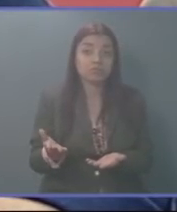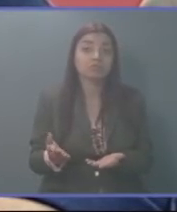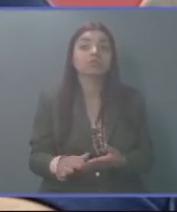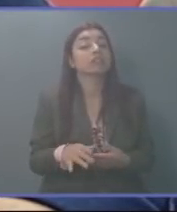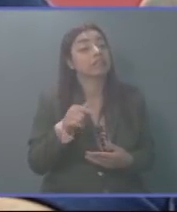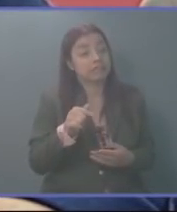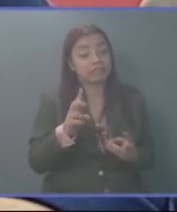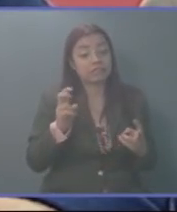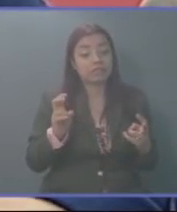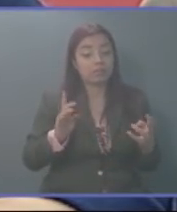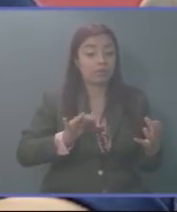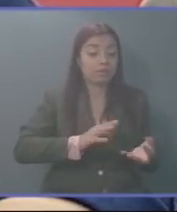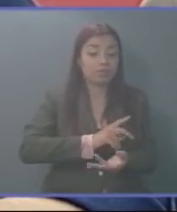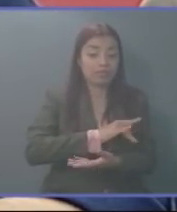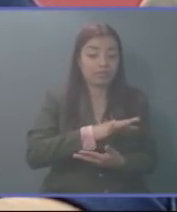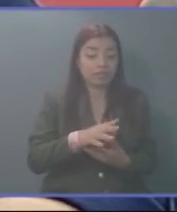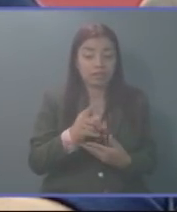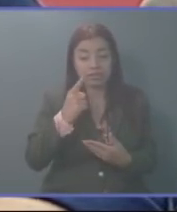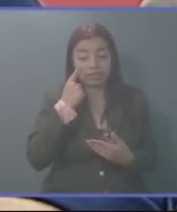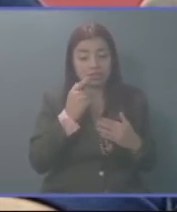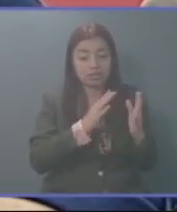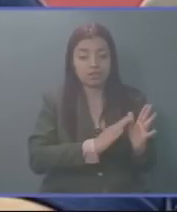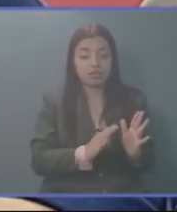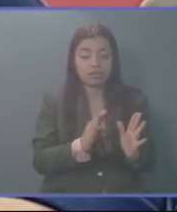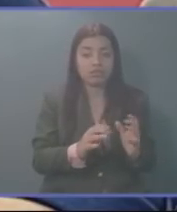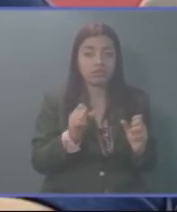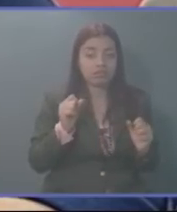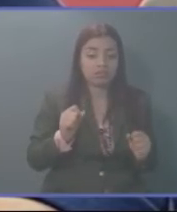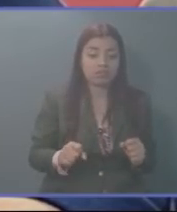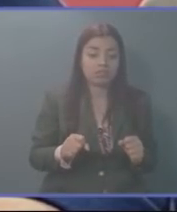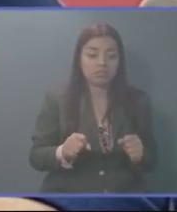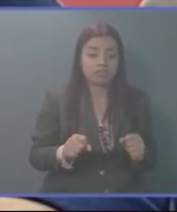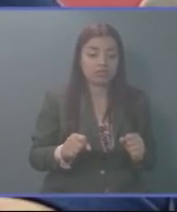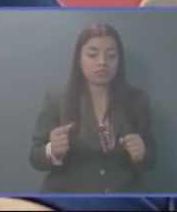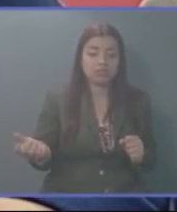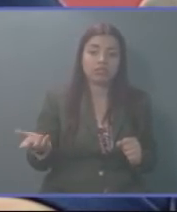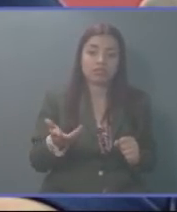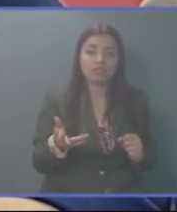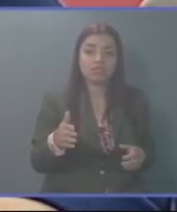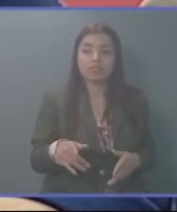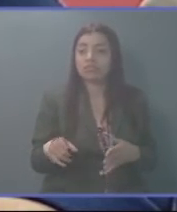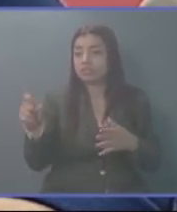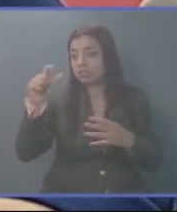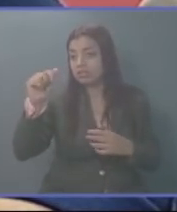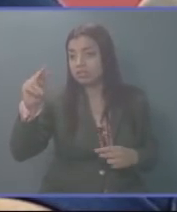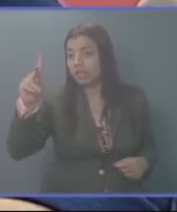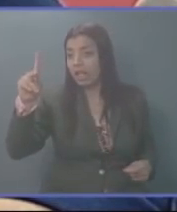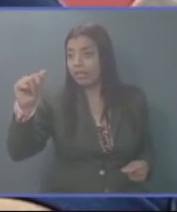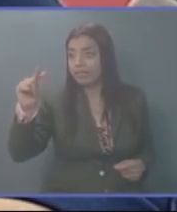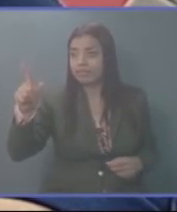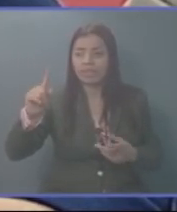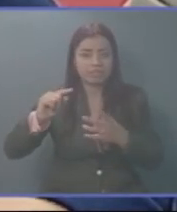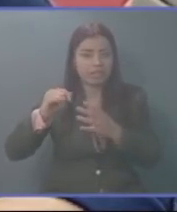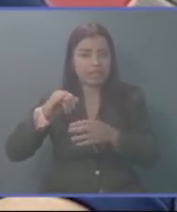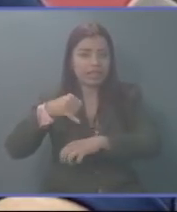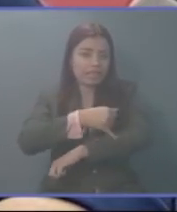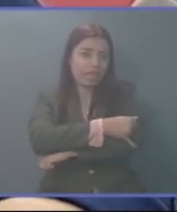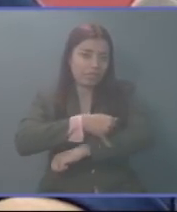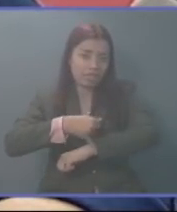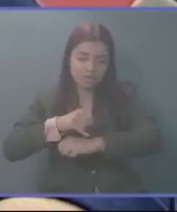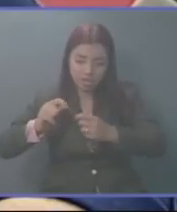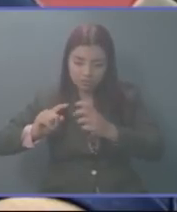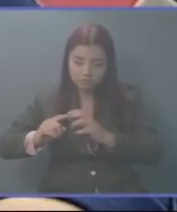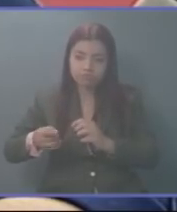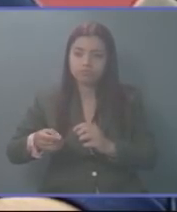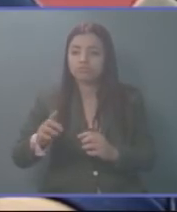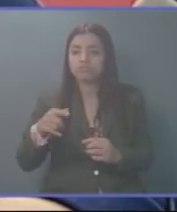saneamiento ambiental. Está bien definido que el saneamiento que hace ANDA es de ingeniería, ¿verdad?, que tiene que ver